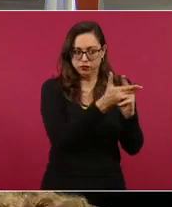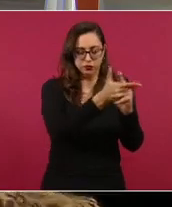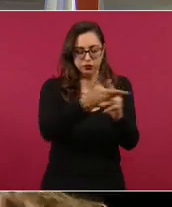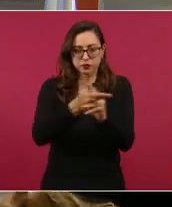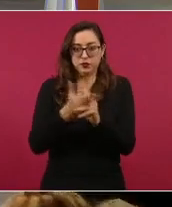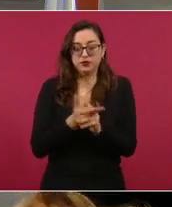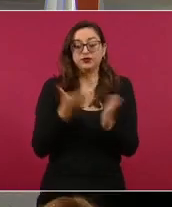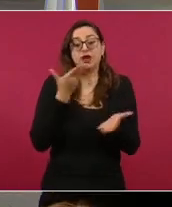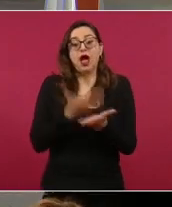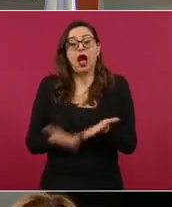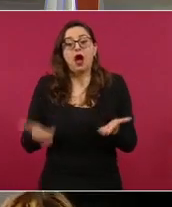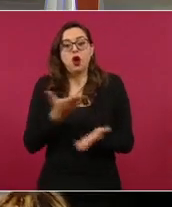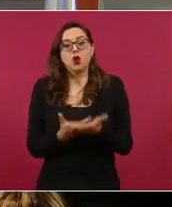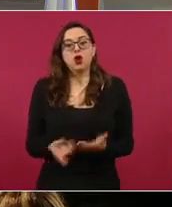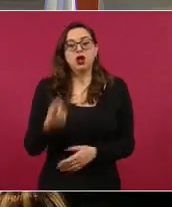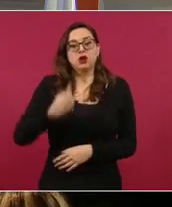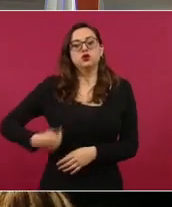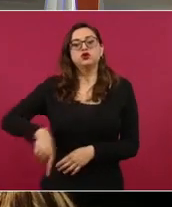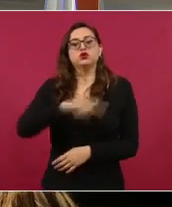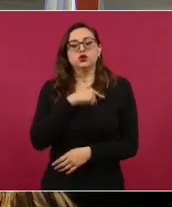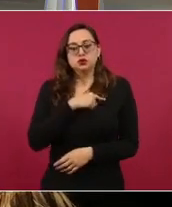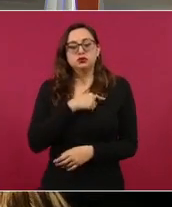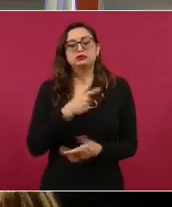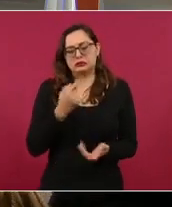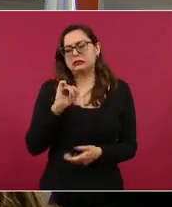estos son fallecidos, la roja.